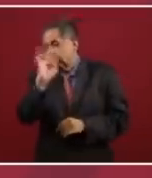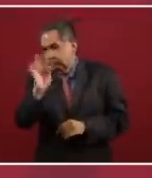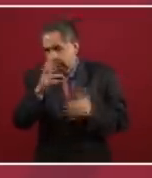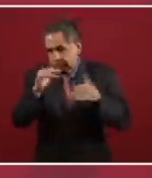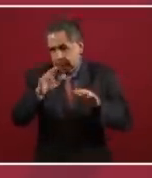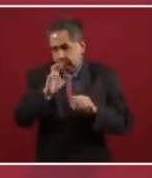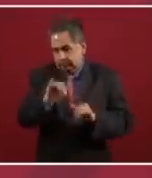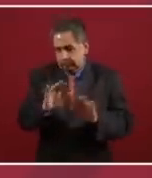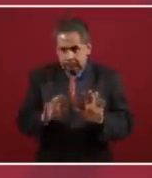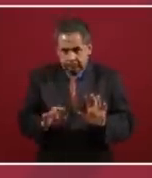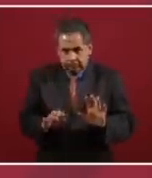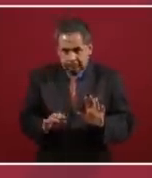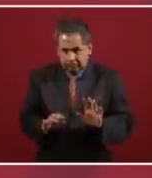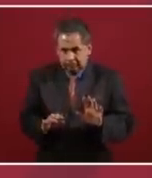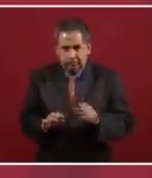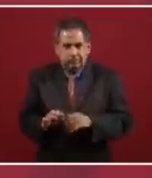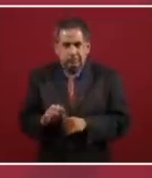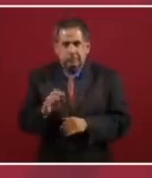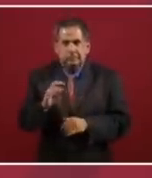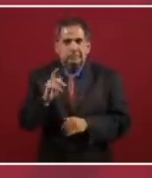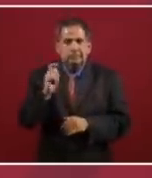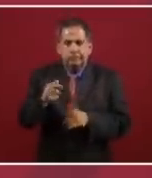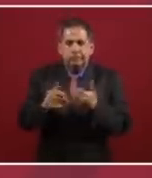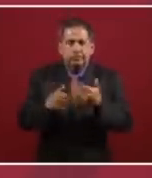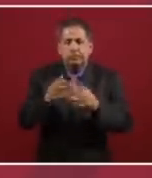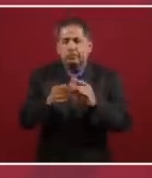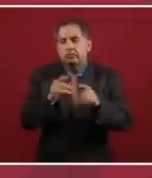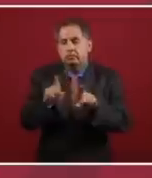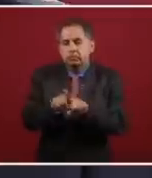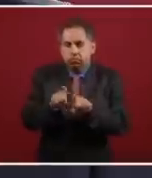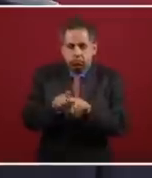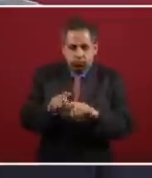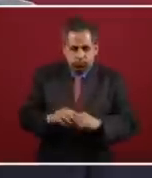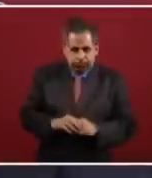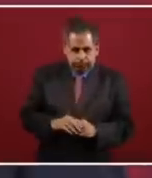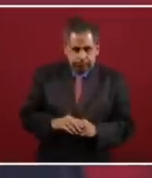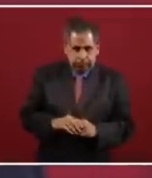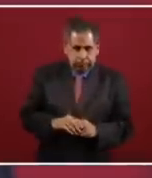así, es que están también